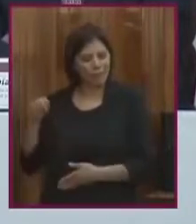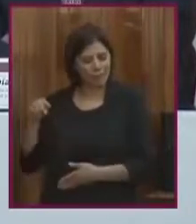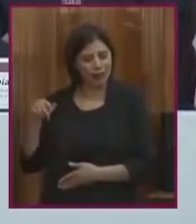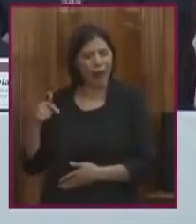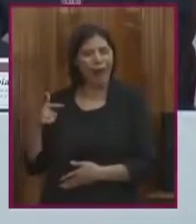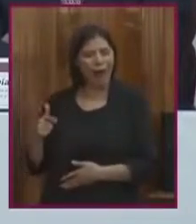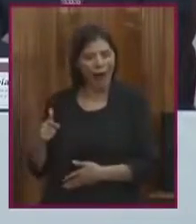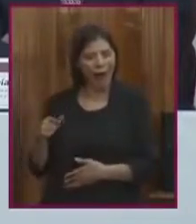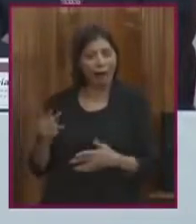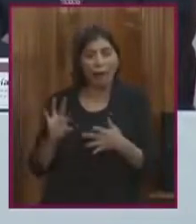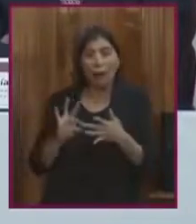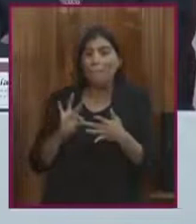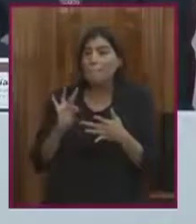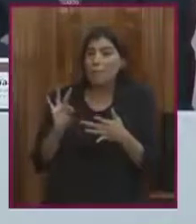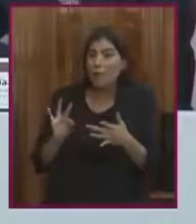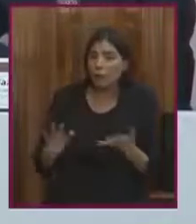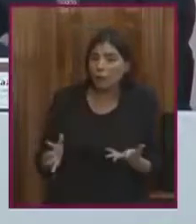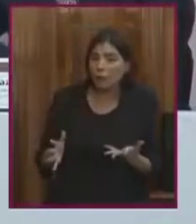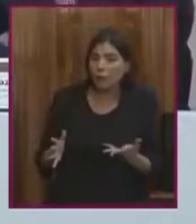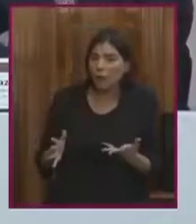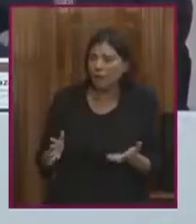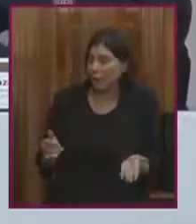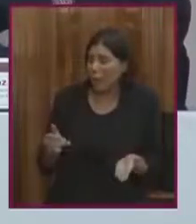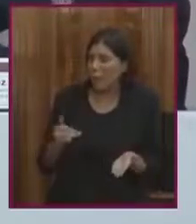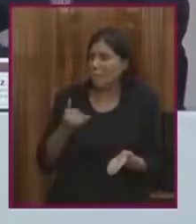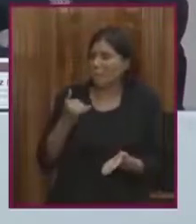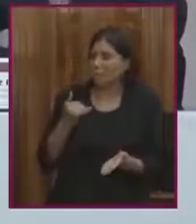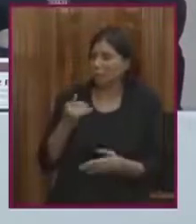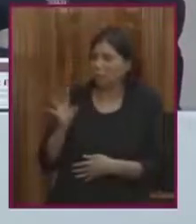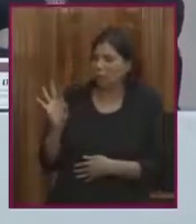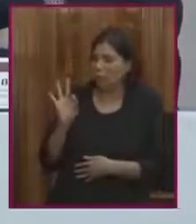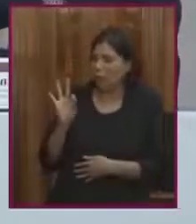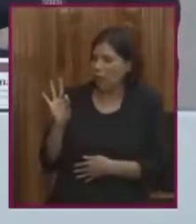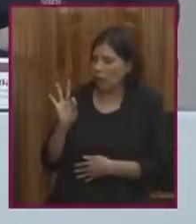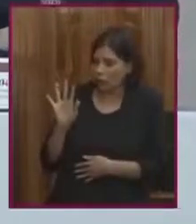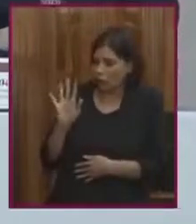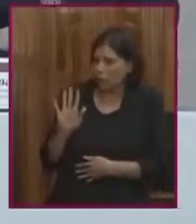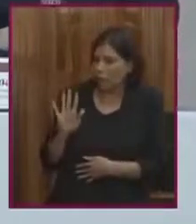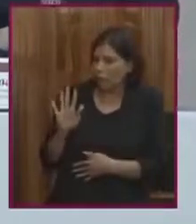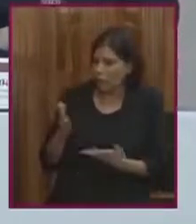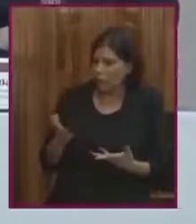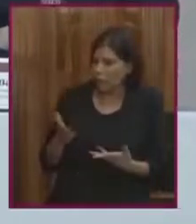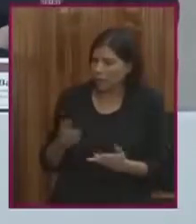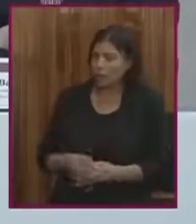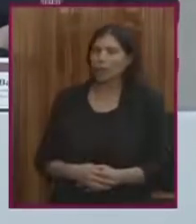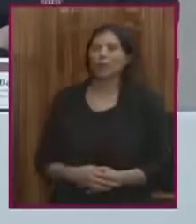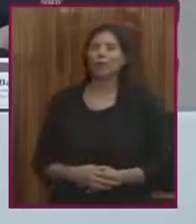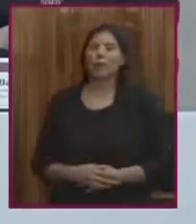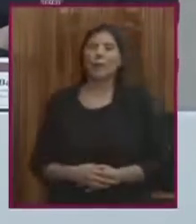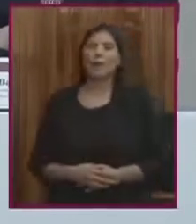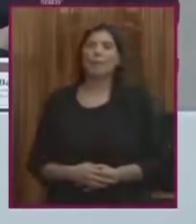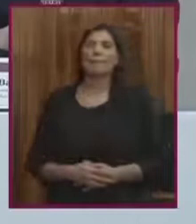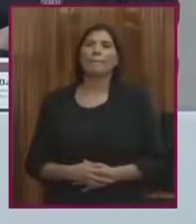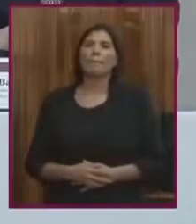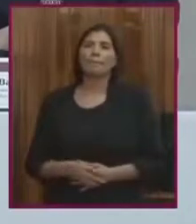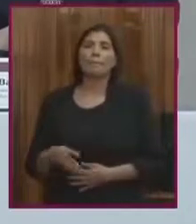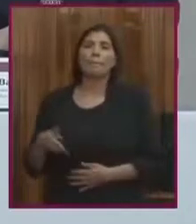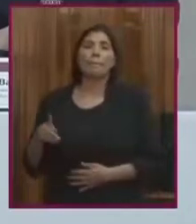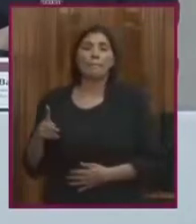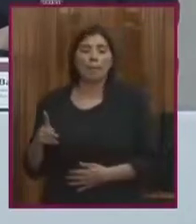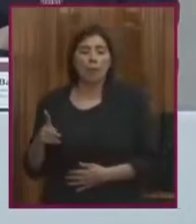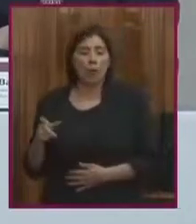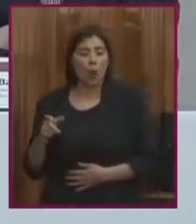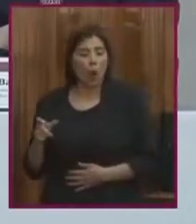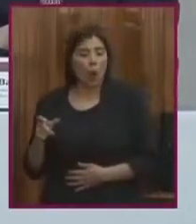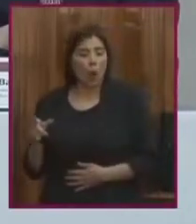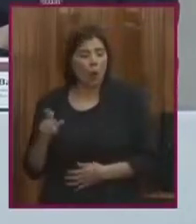la pedagogía. Y perdón, eso puede parecer pues obvio, no es obvio cuando se